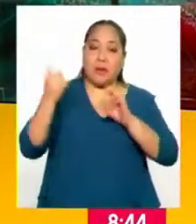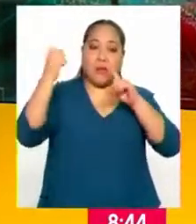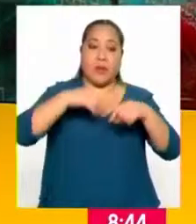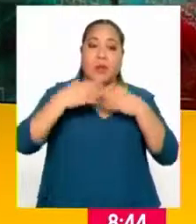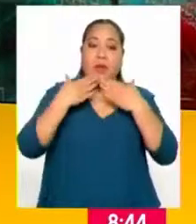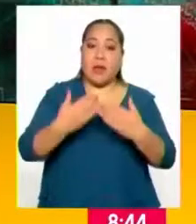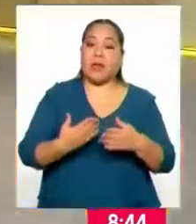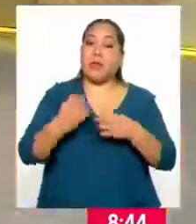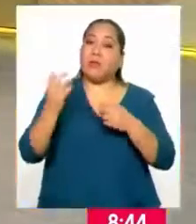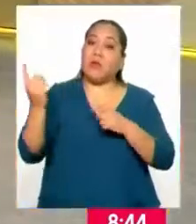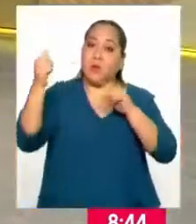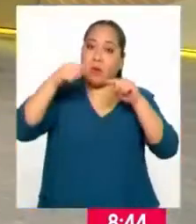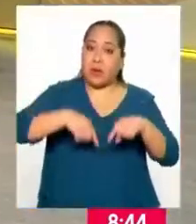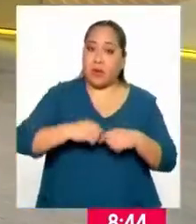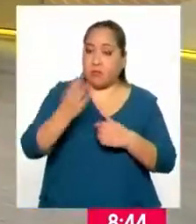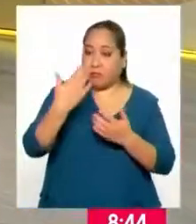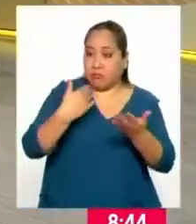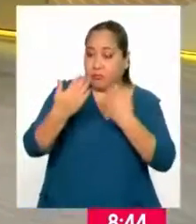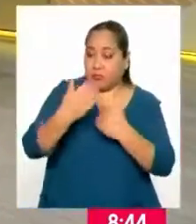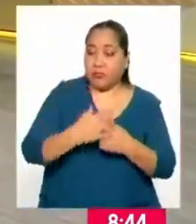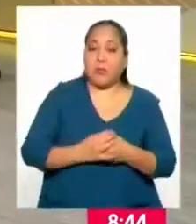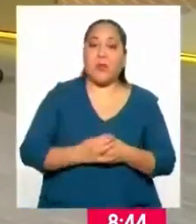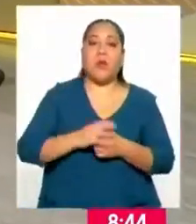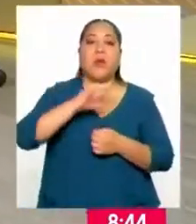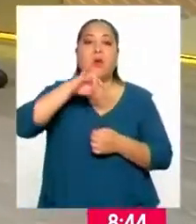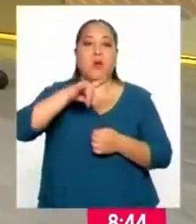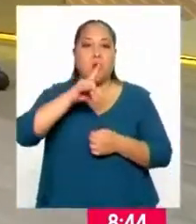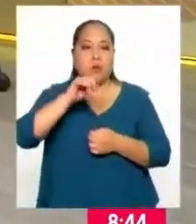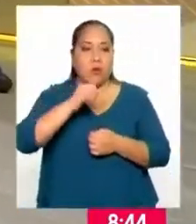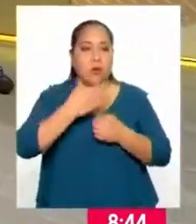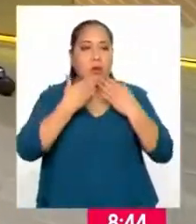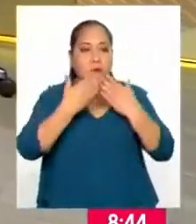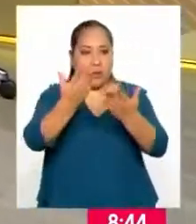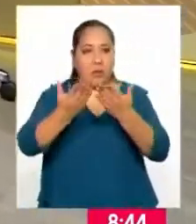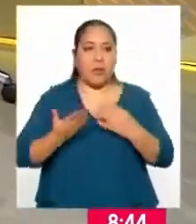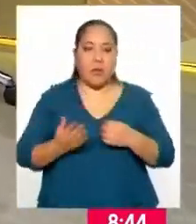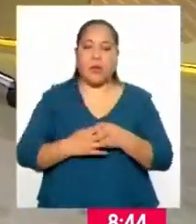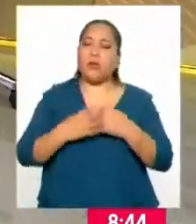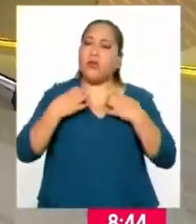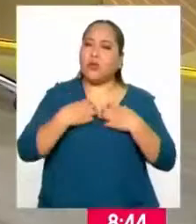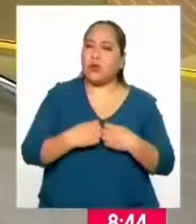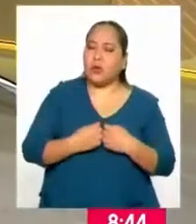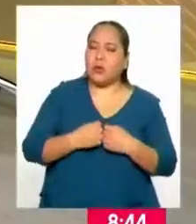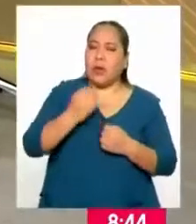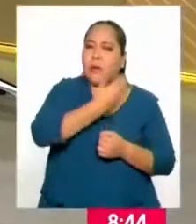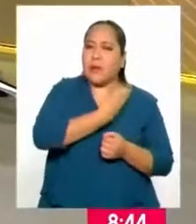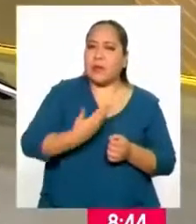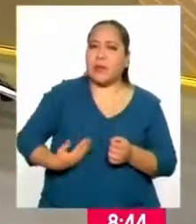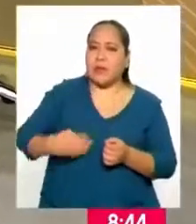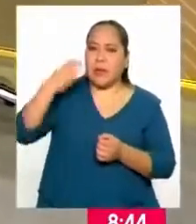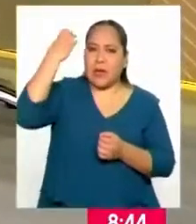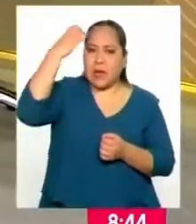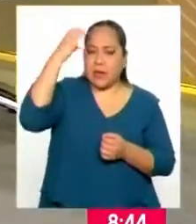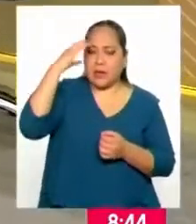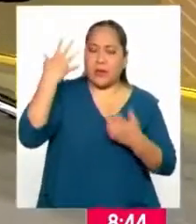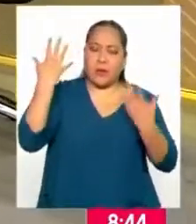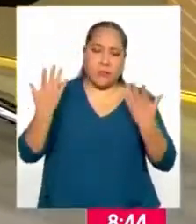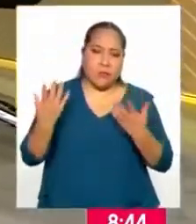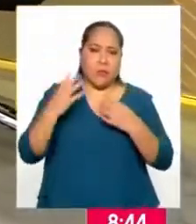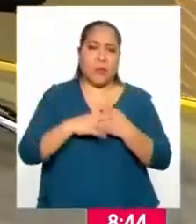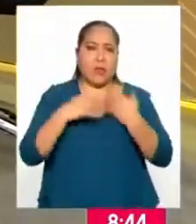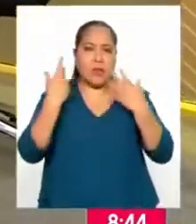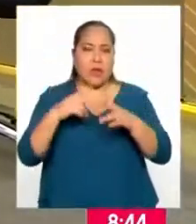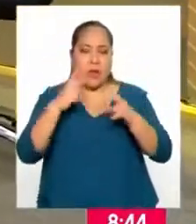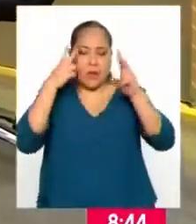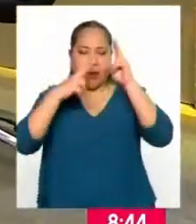Gracias, gracias por acudir a nuestro llamado. Julio, muchas gracias por la invitación. Ahora, doctor, al presidente de la República prácticamente se ha aprobado